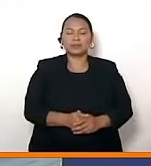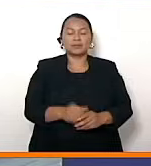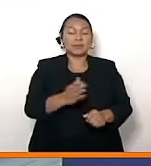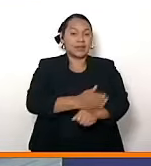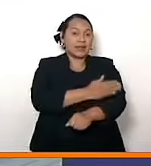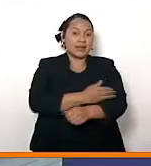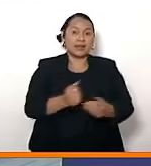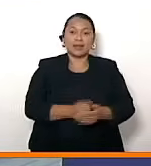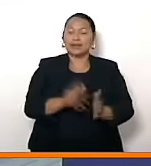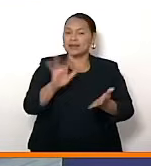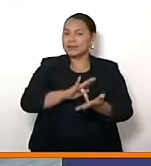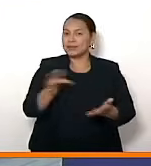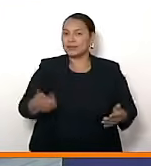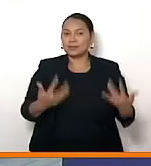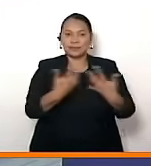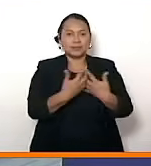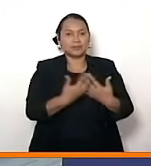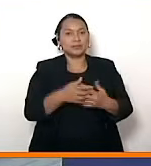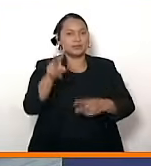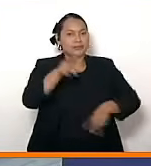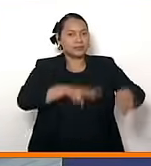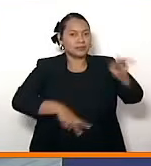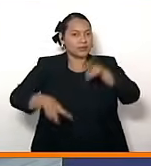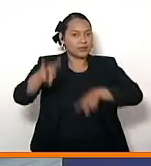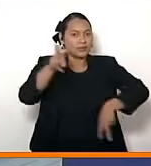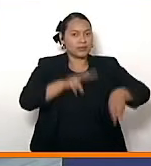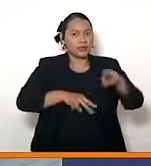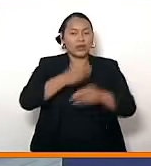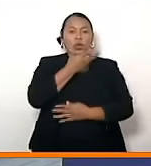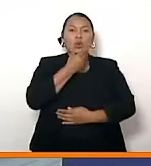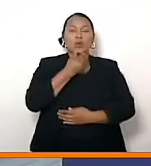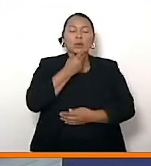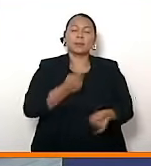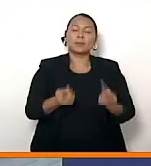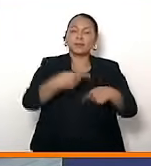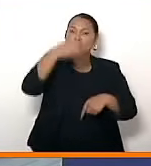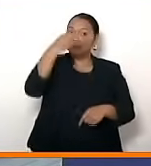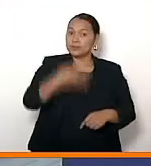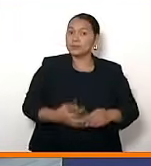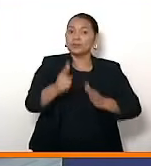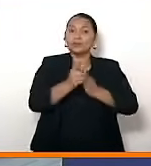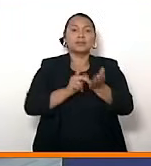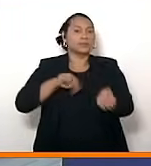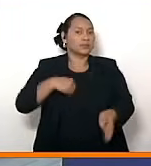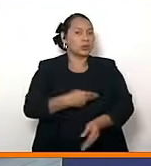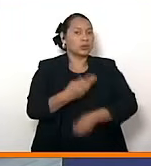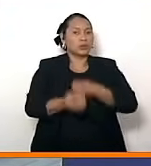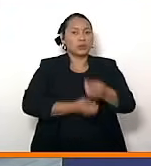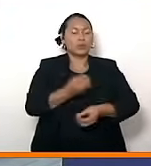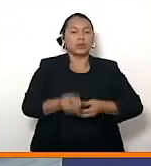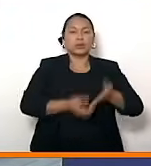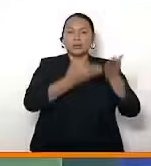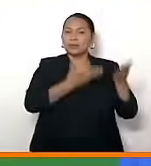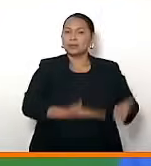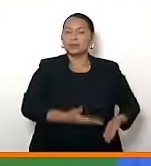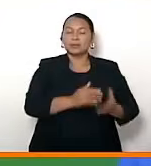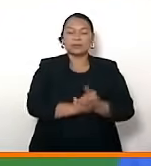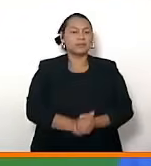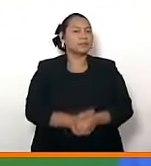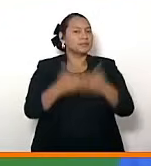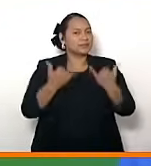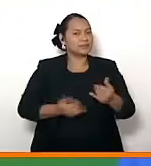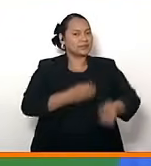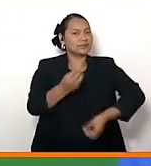antes agradecer la presencia de nuestro notario, quien está para dar fe y legalidad a cada uno de nuestros sorteos. Ahora sí, acompáñame a incorporar